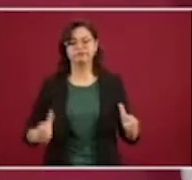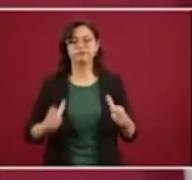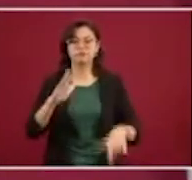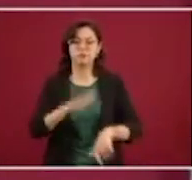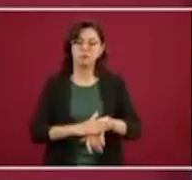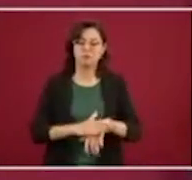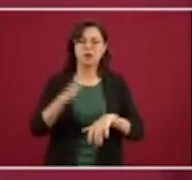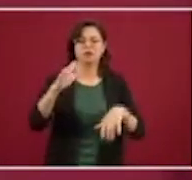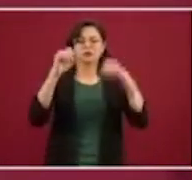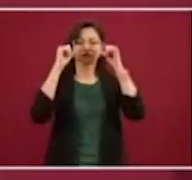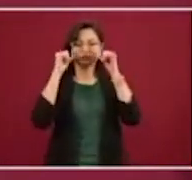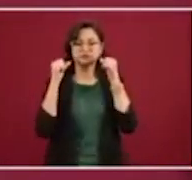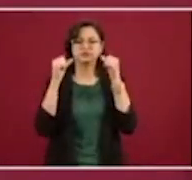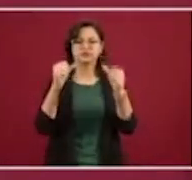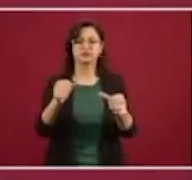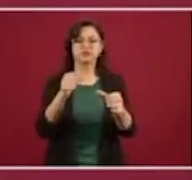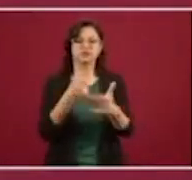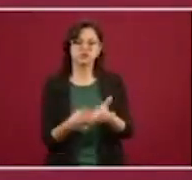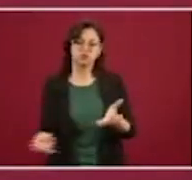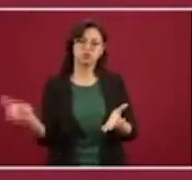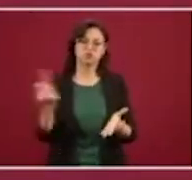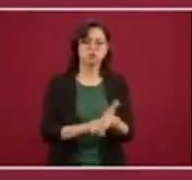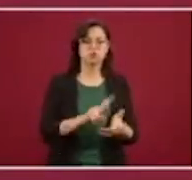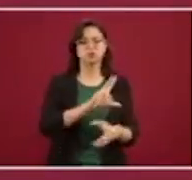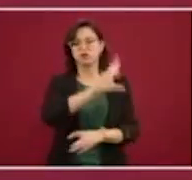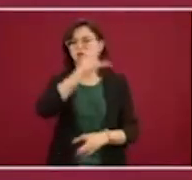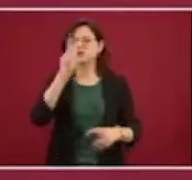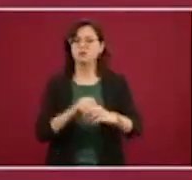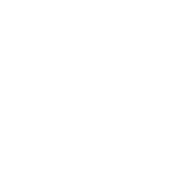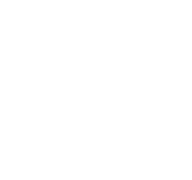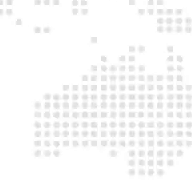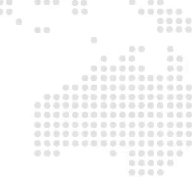todo el sistema de salud pública.